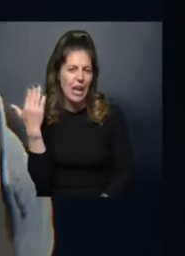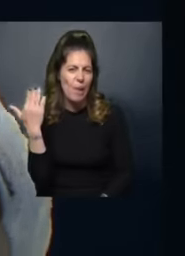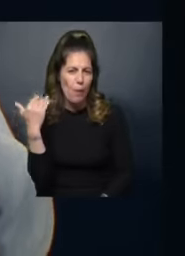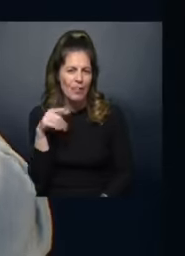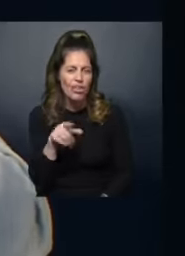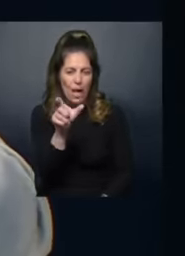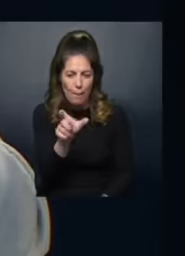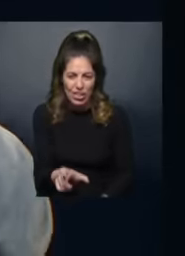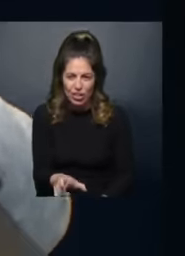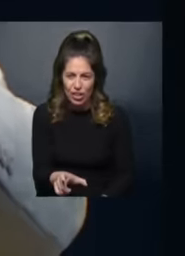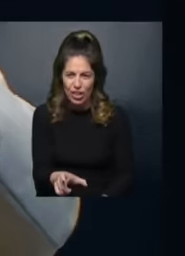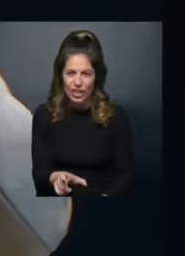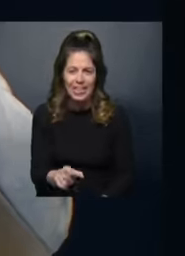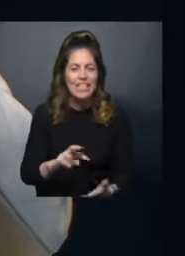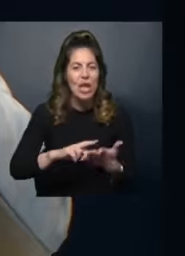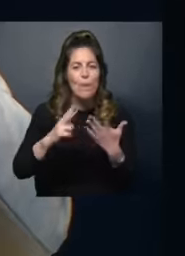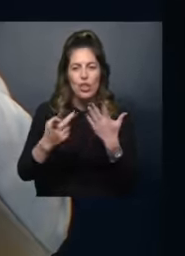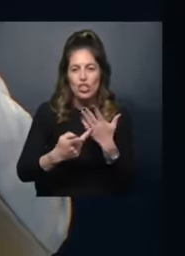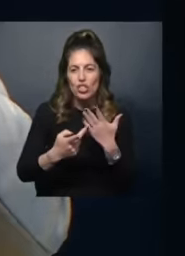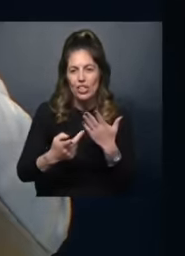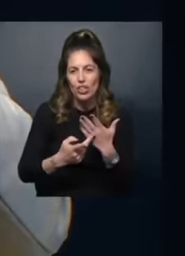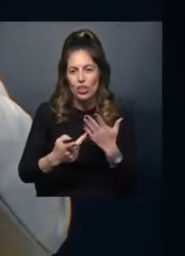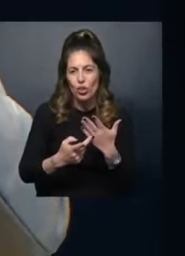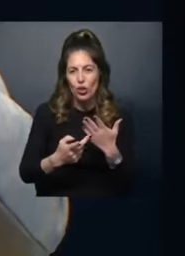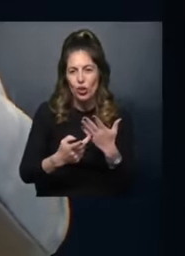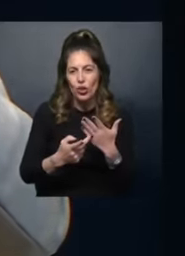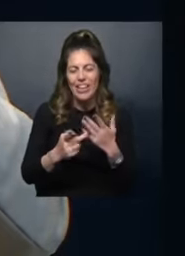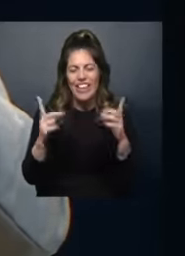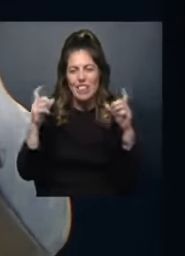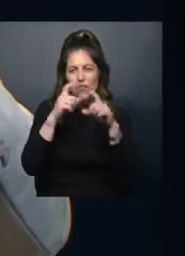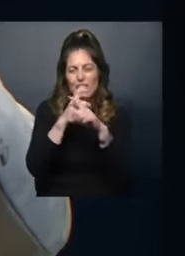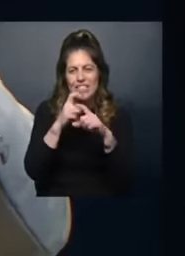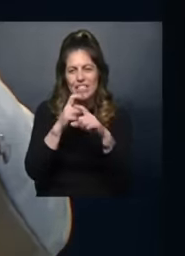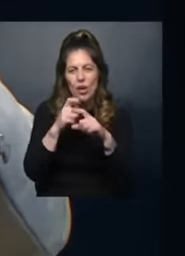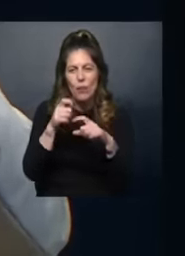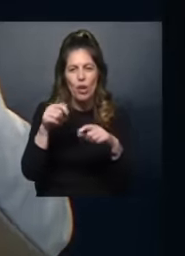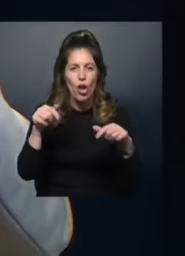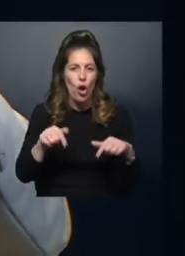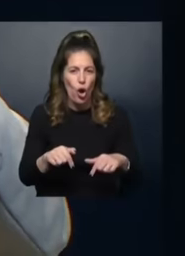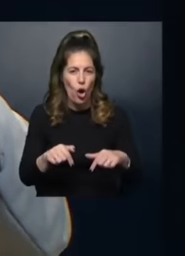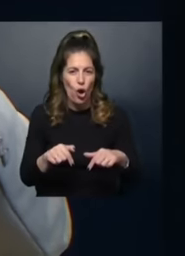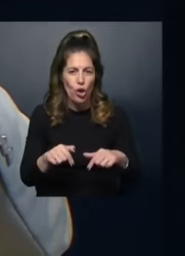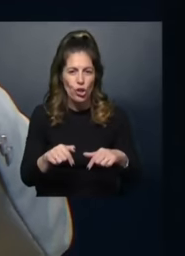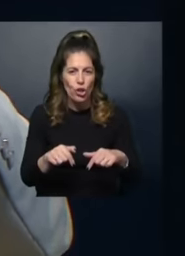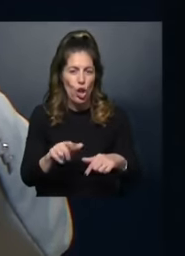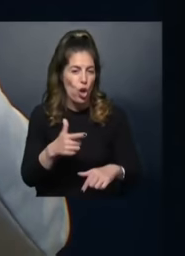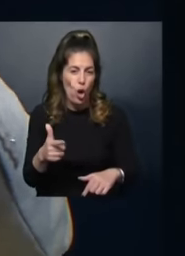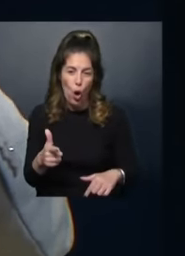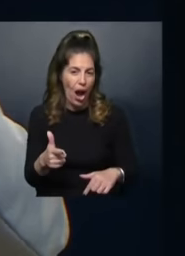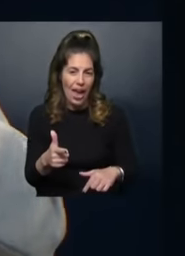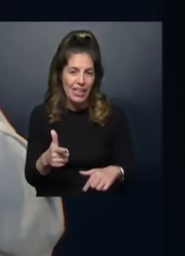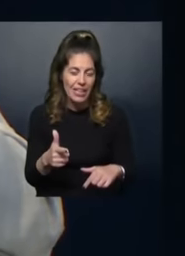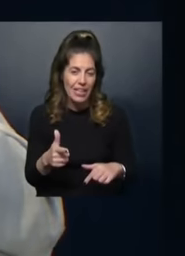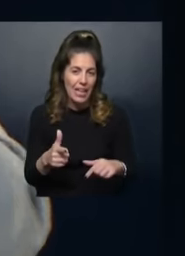esa figura y ese proyecto que es difícil imaginar? Bueno, hoy los canales abiertos creo que no tienen programas de música en